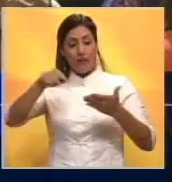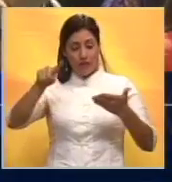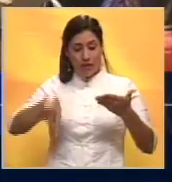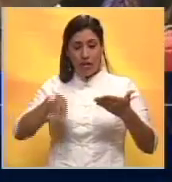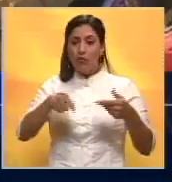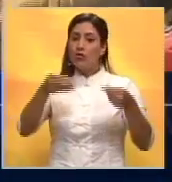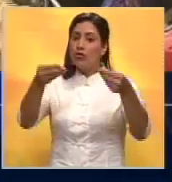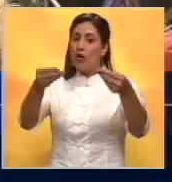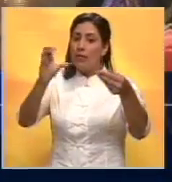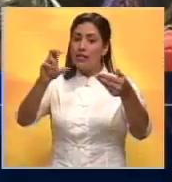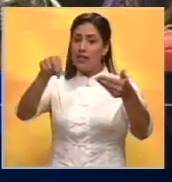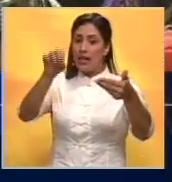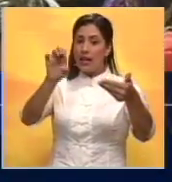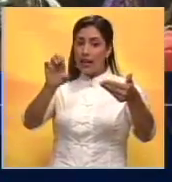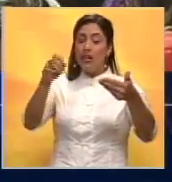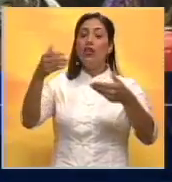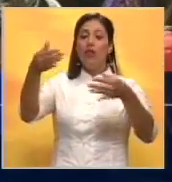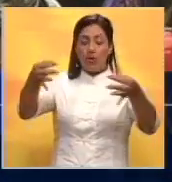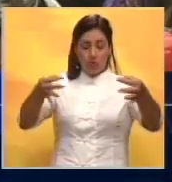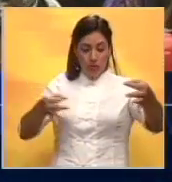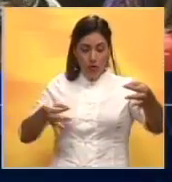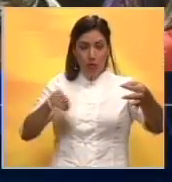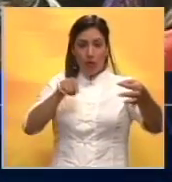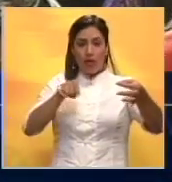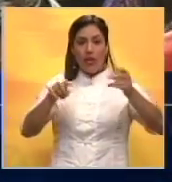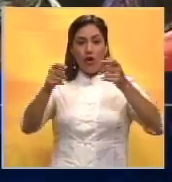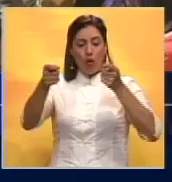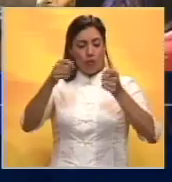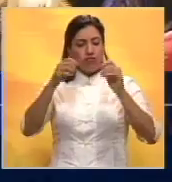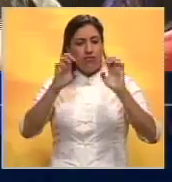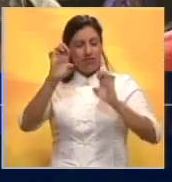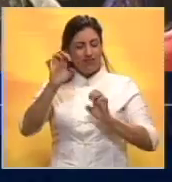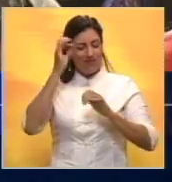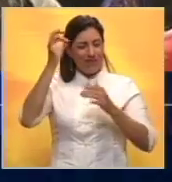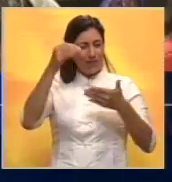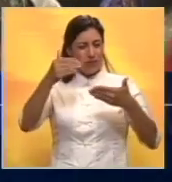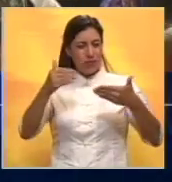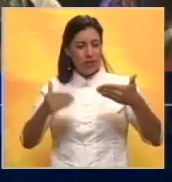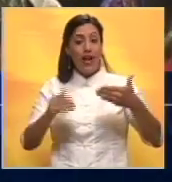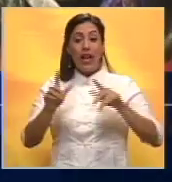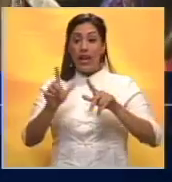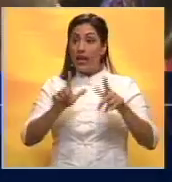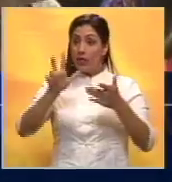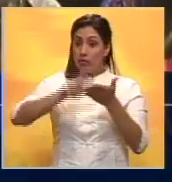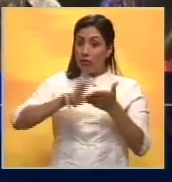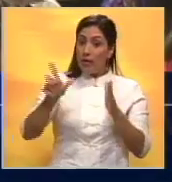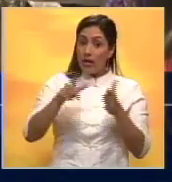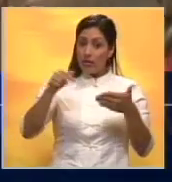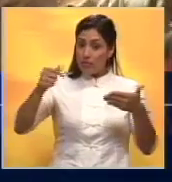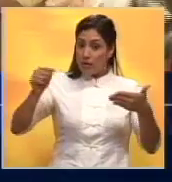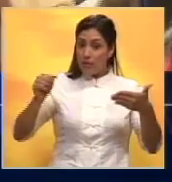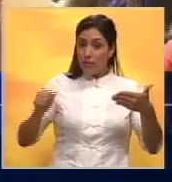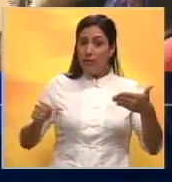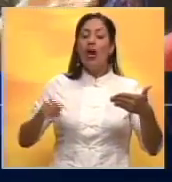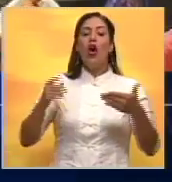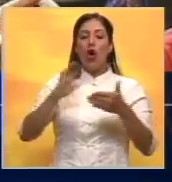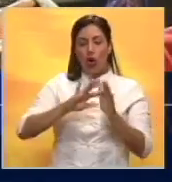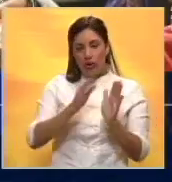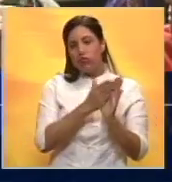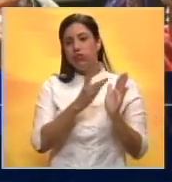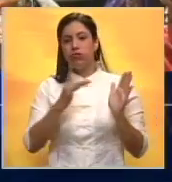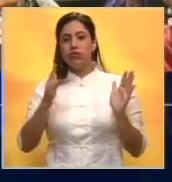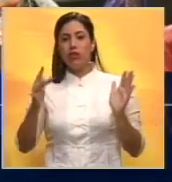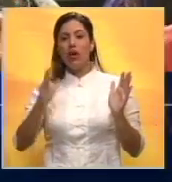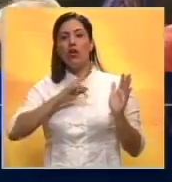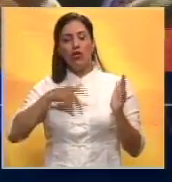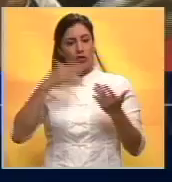las llevamos al consejo nacional electoral le metieron un un control de calidad super estricto y una vez que cumpl con los requisitos nos volvieron a extender